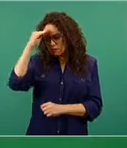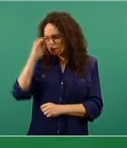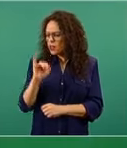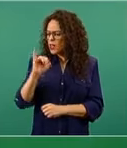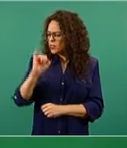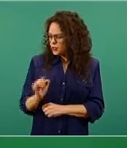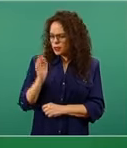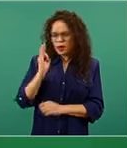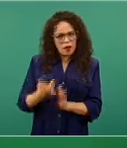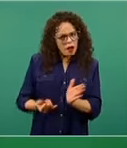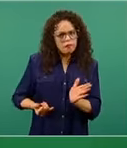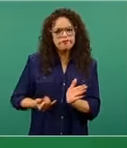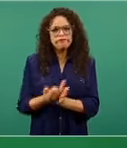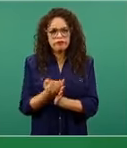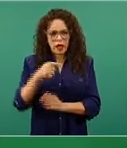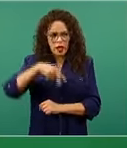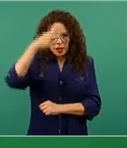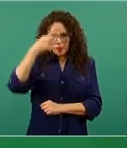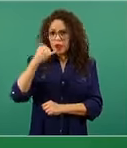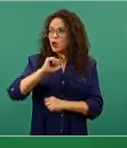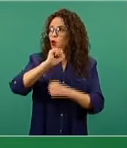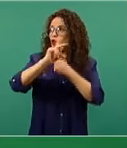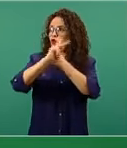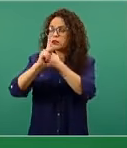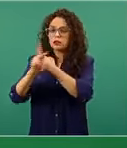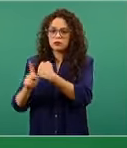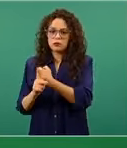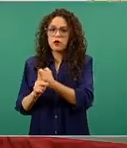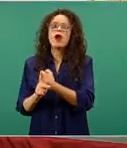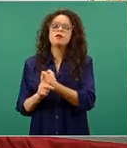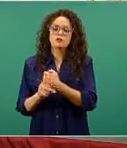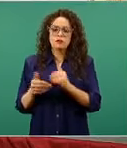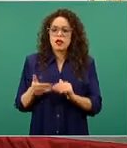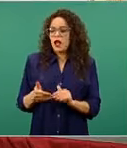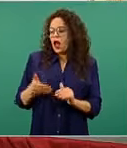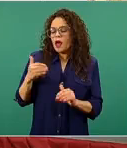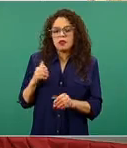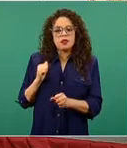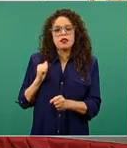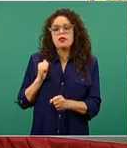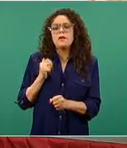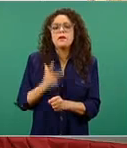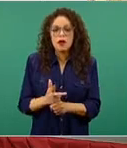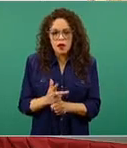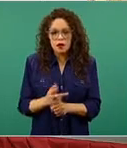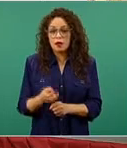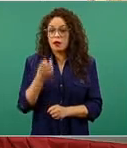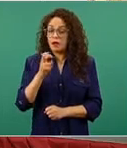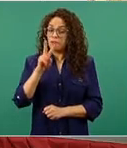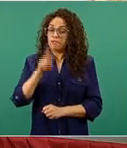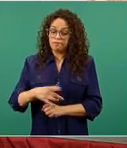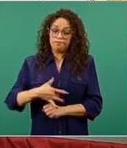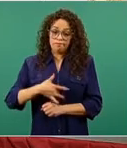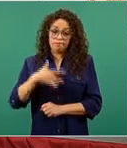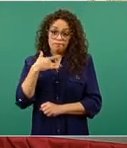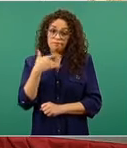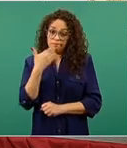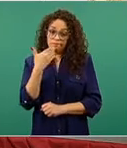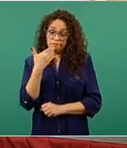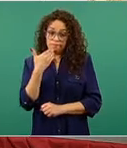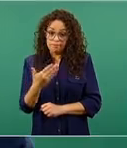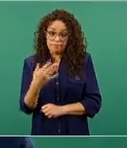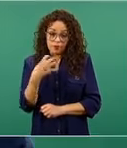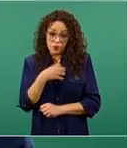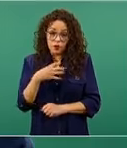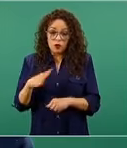y de un par de países más, lo más tempranamente posible, lo cual es motivo de satisfacción, porque las mujeres